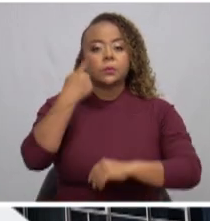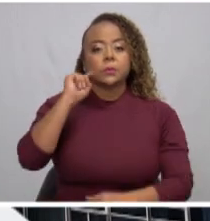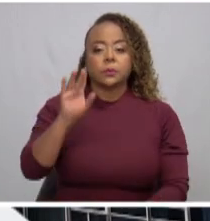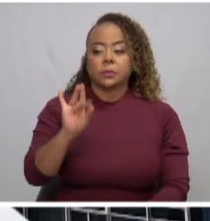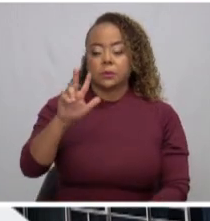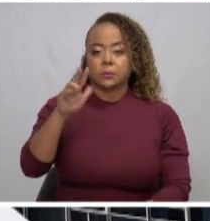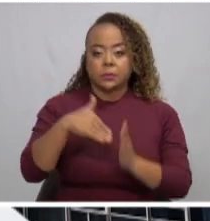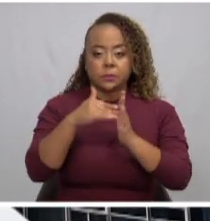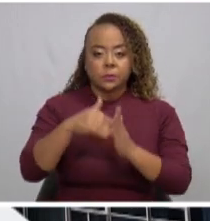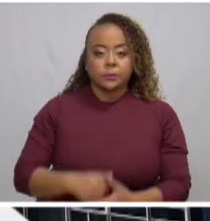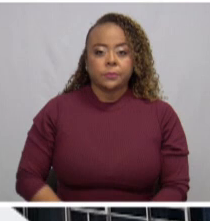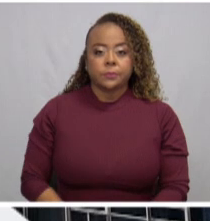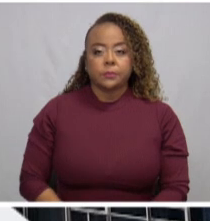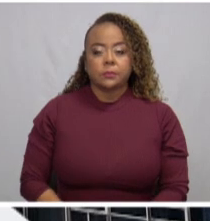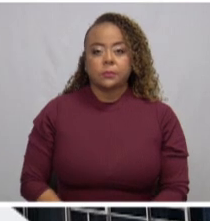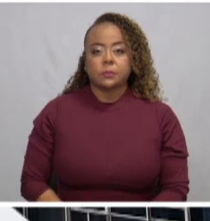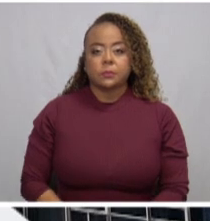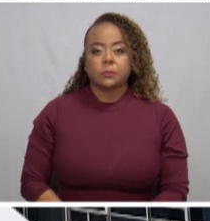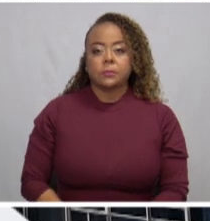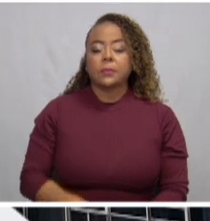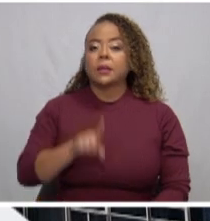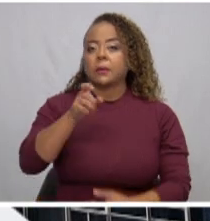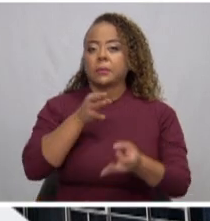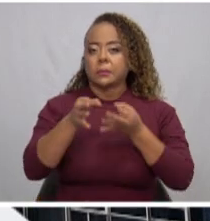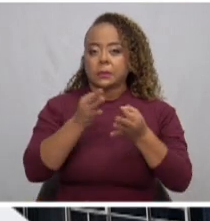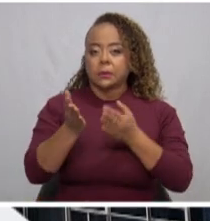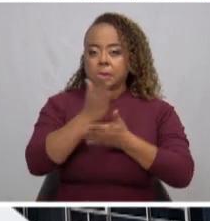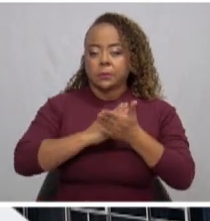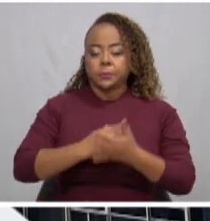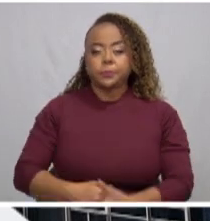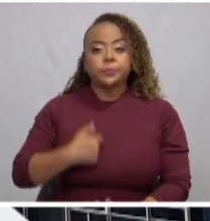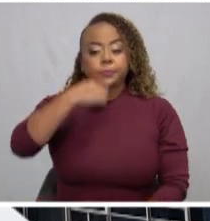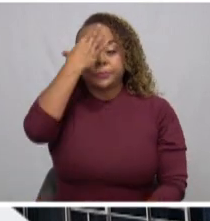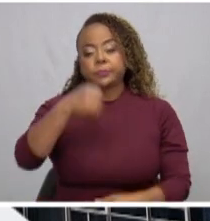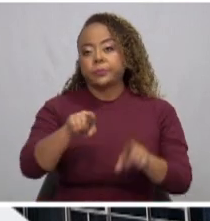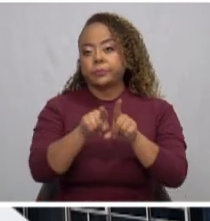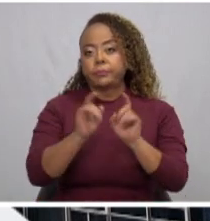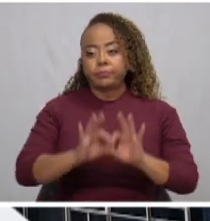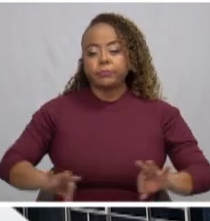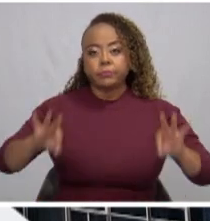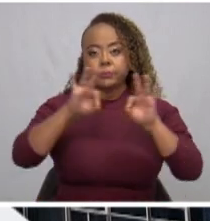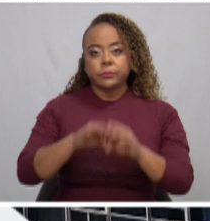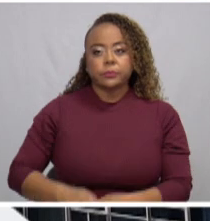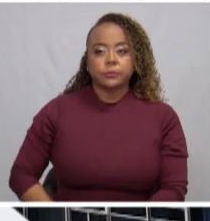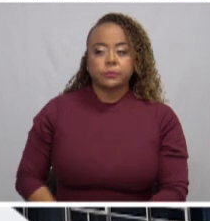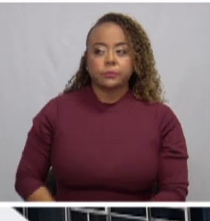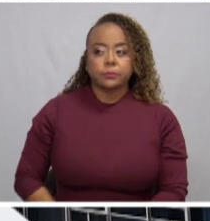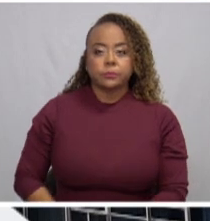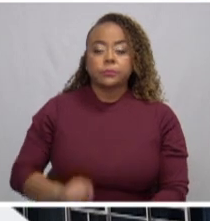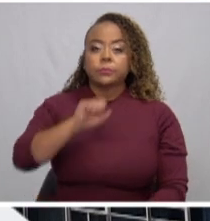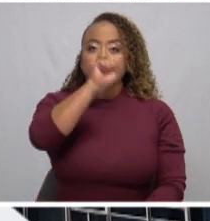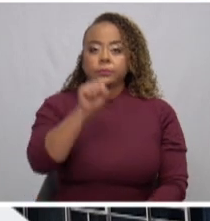millones aquí hay que explicar una cosa que creo que es importante saprisa y